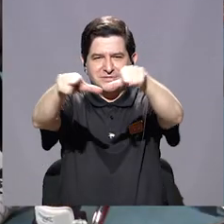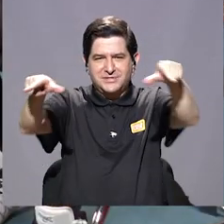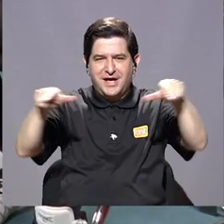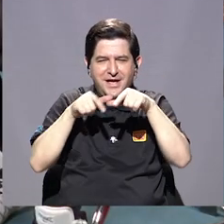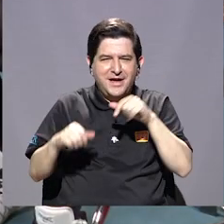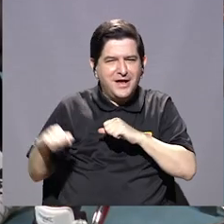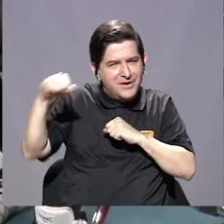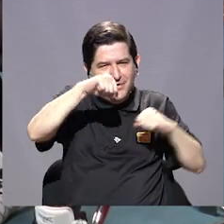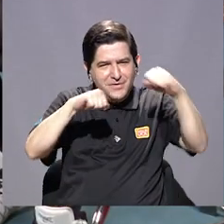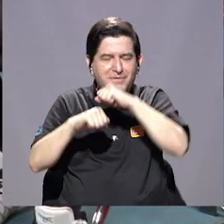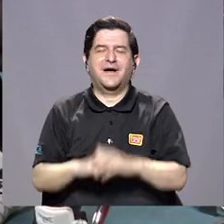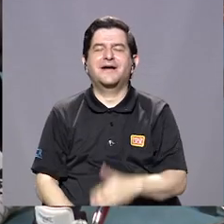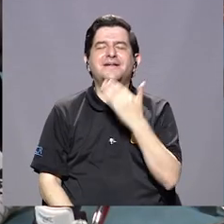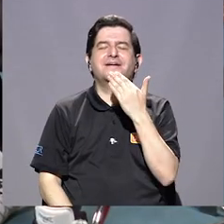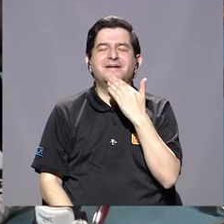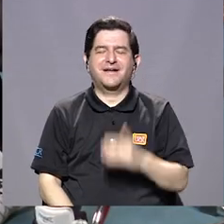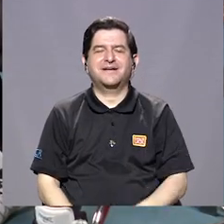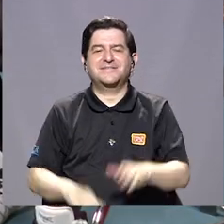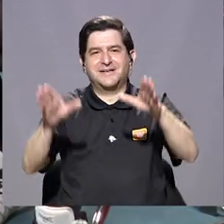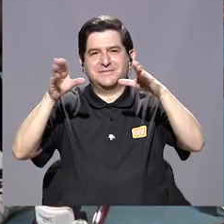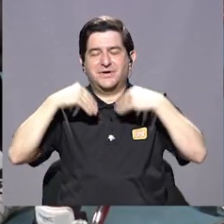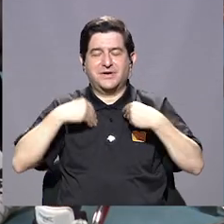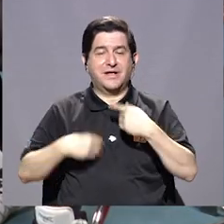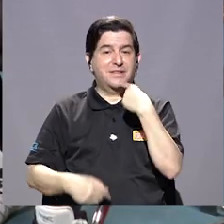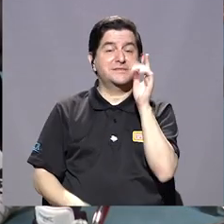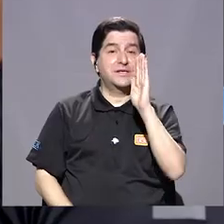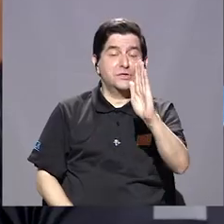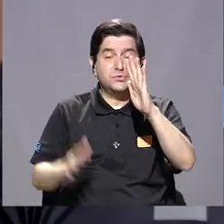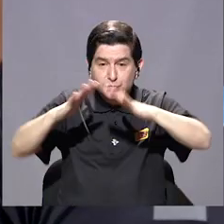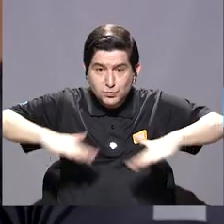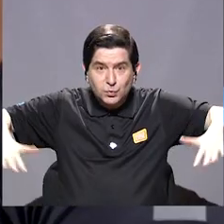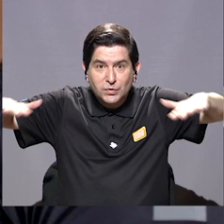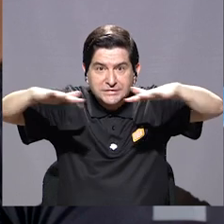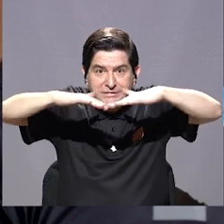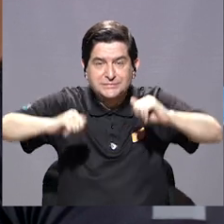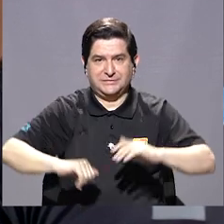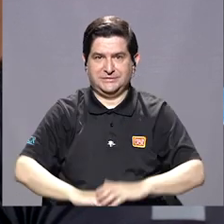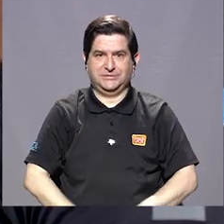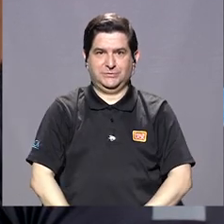Muchas gracias por recibirnos aquí en lo que usted dice que es su medio.